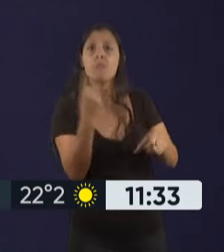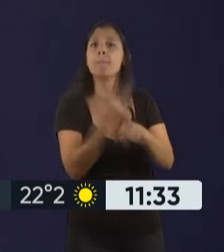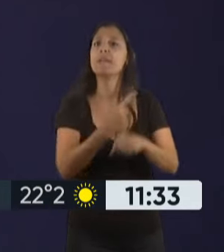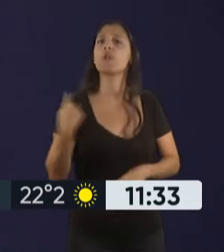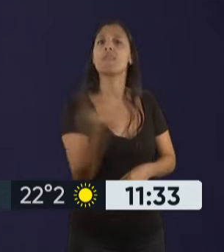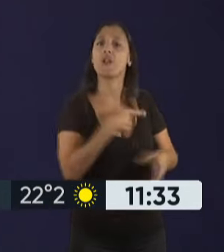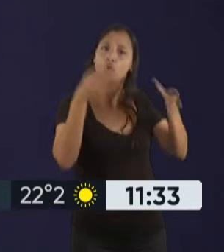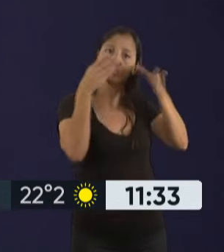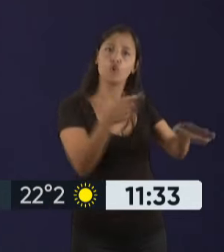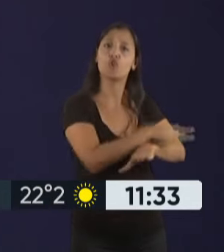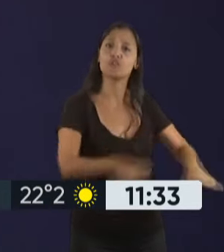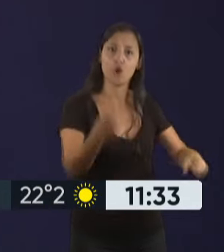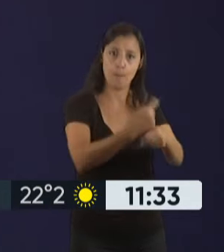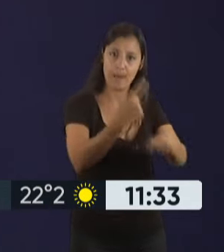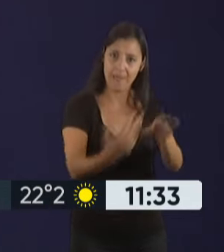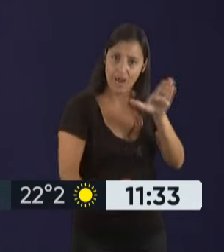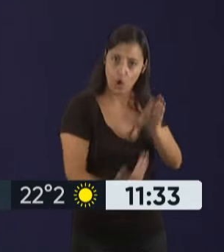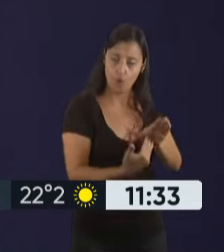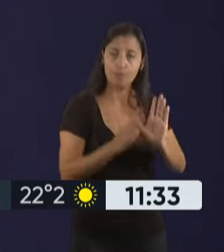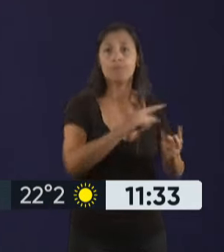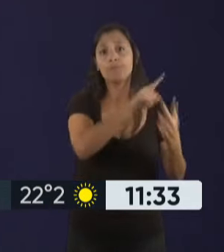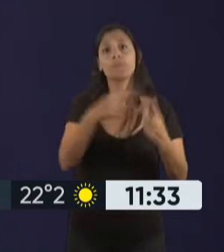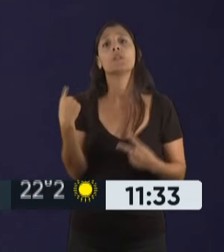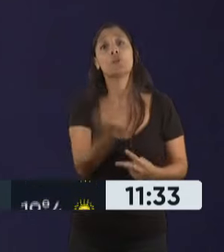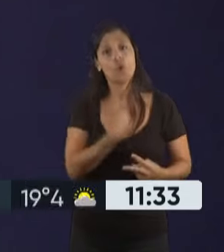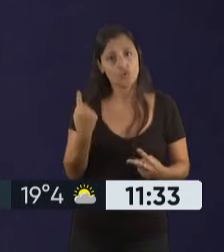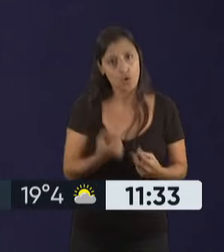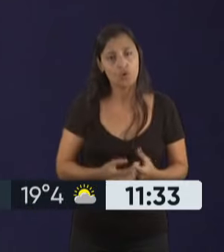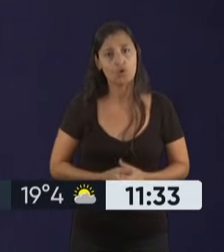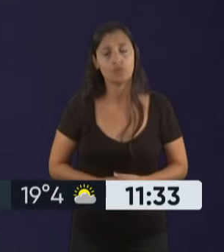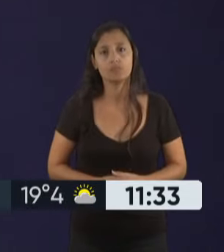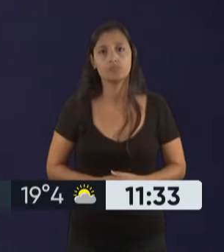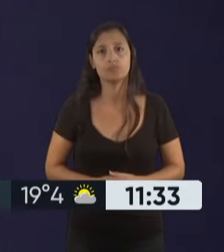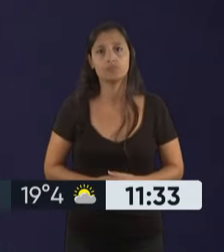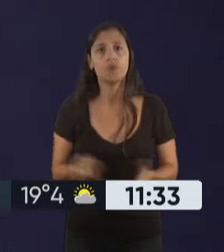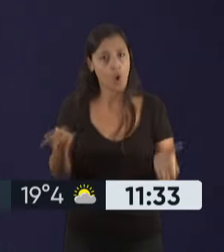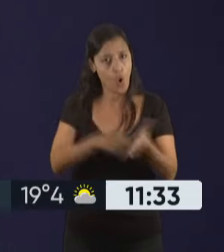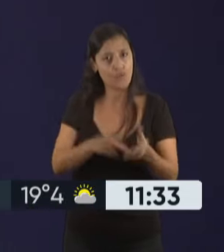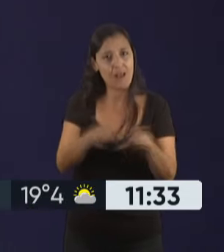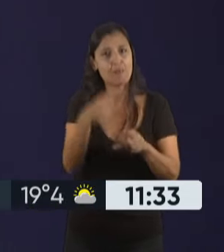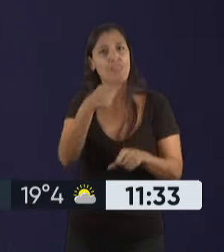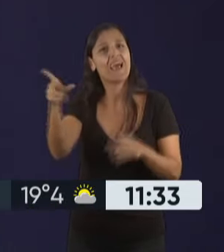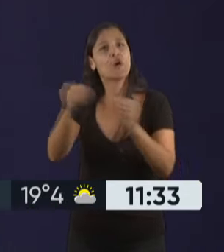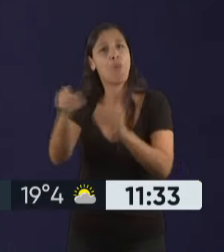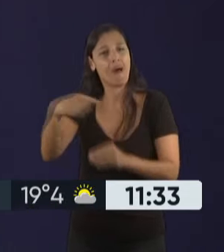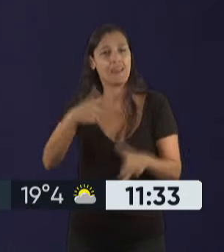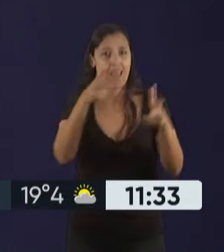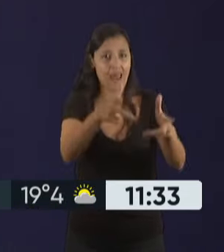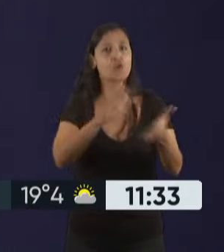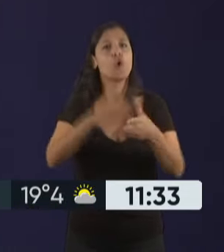nosotros e nosotros dentro de repito lo que le decía tu compañera con respecto